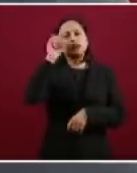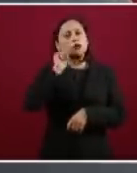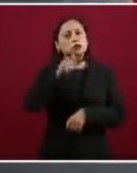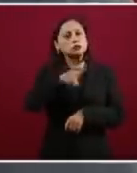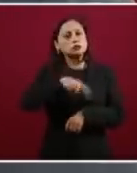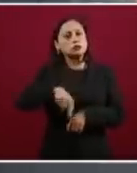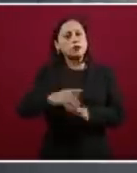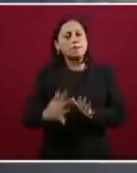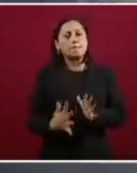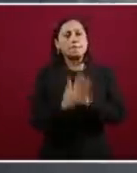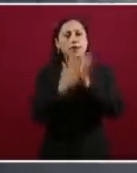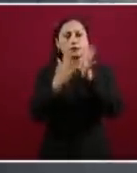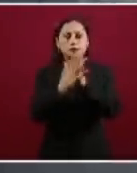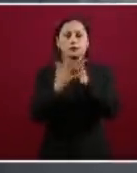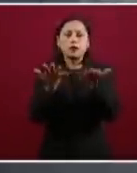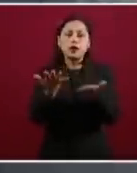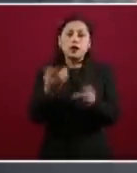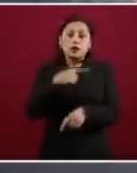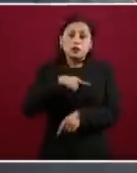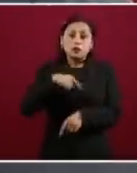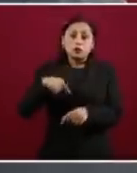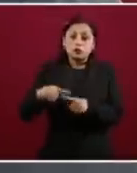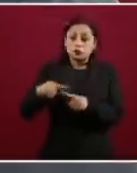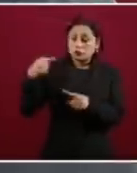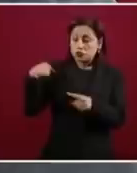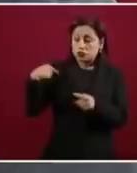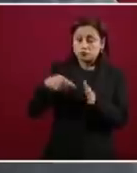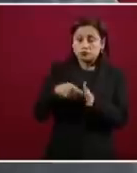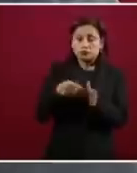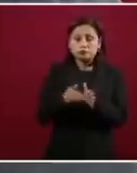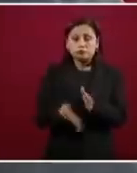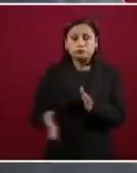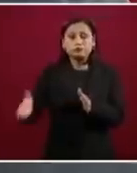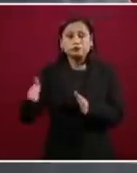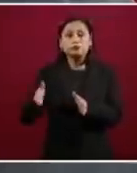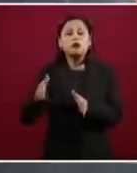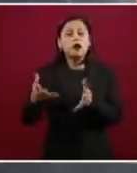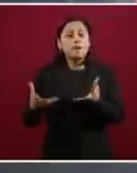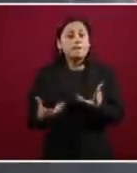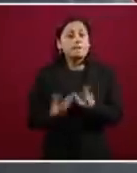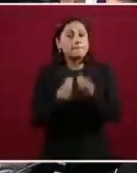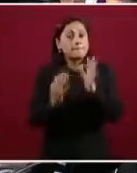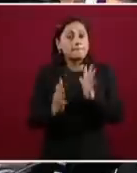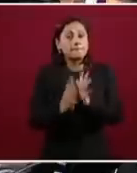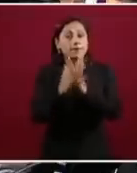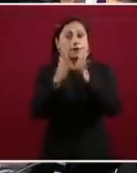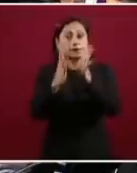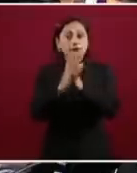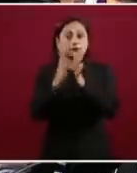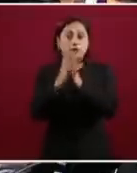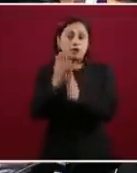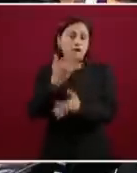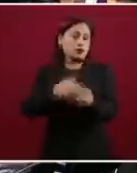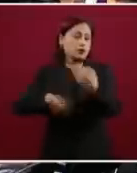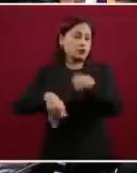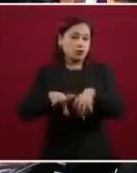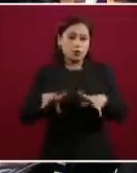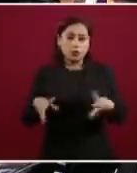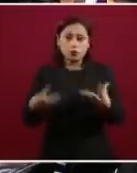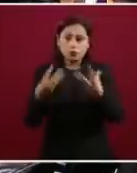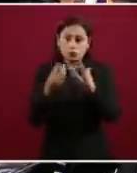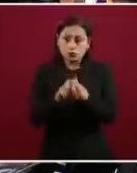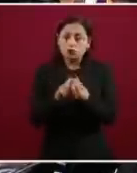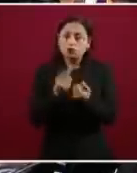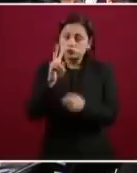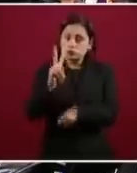constante de todo el manejo, la participación y el cuidado que conlleva esto en términos de